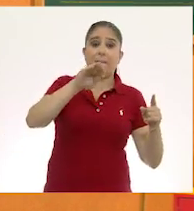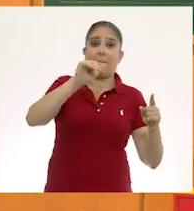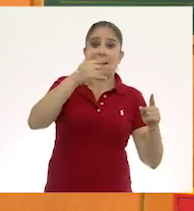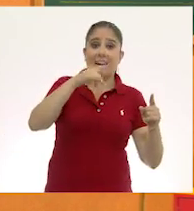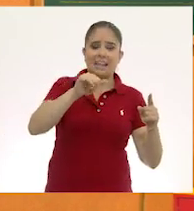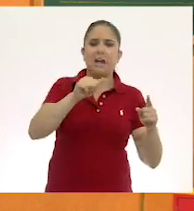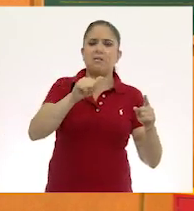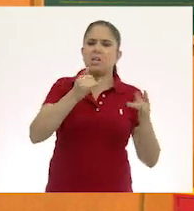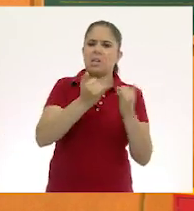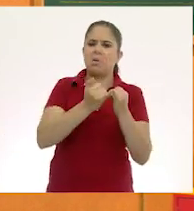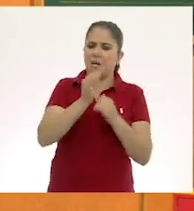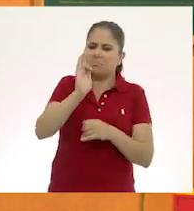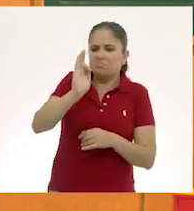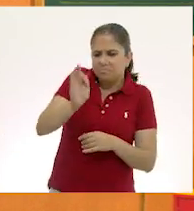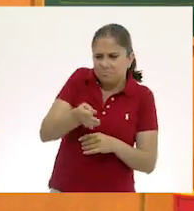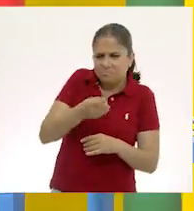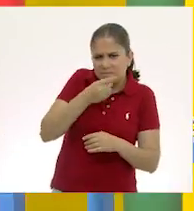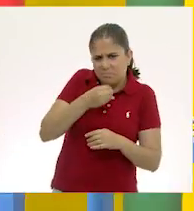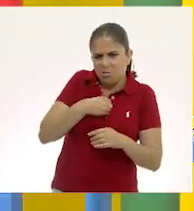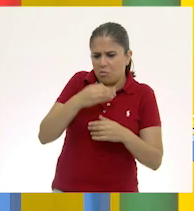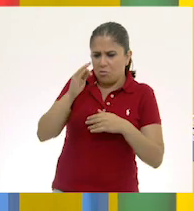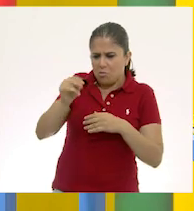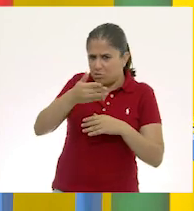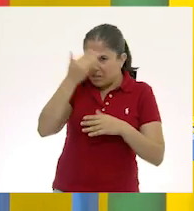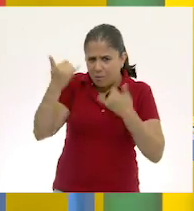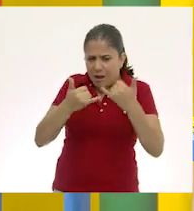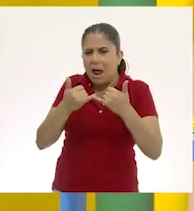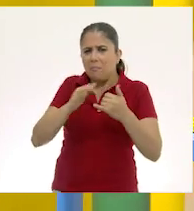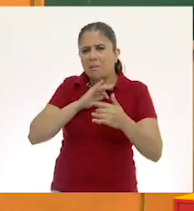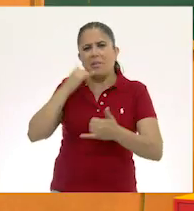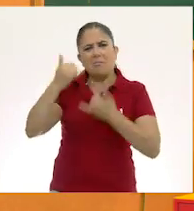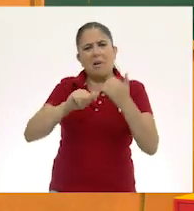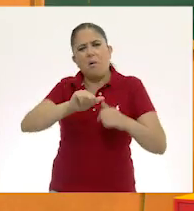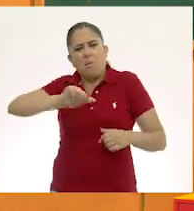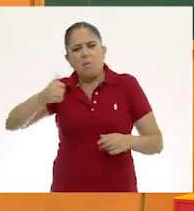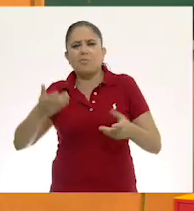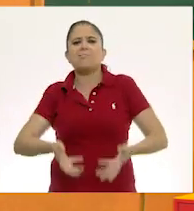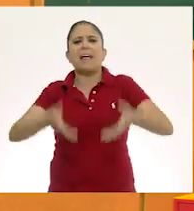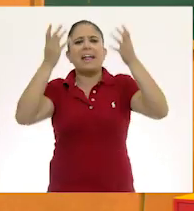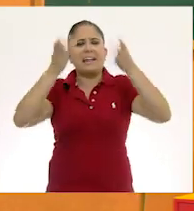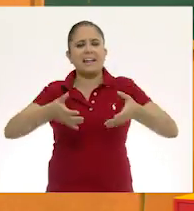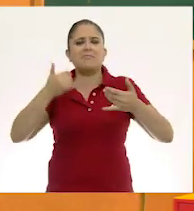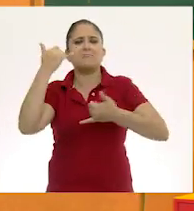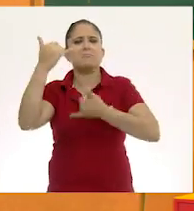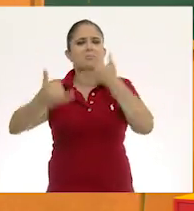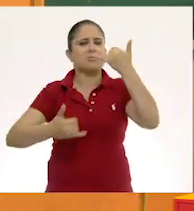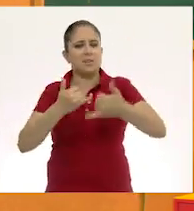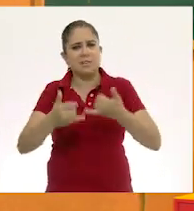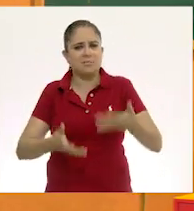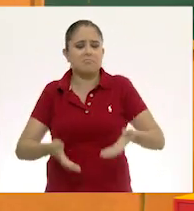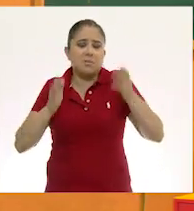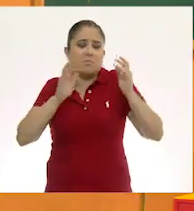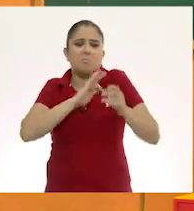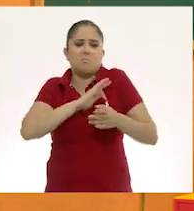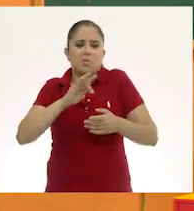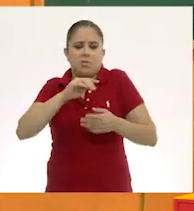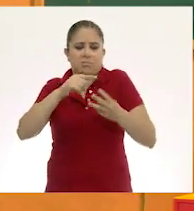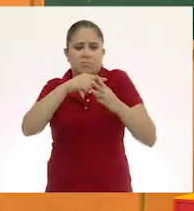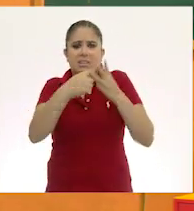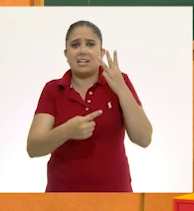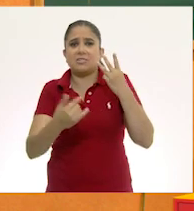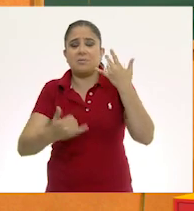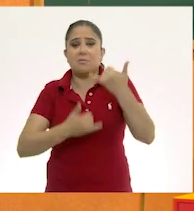Y Sofía fue la misma. Supieron adaptarse y entonces jugaron a lo que podían jugar